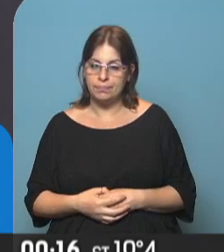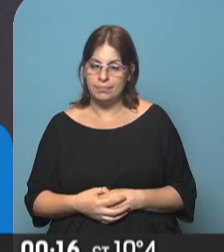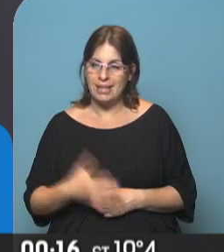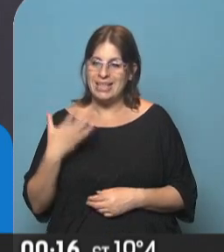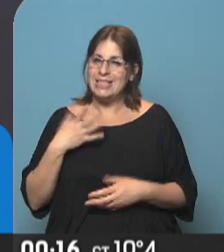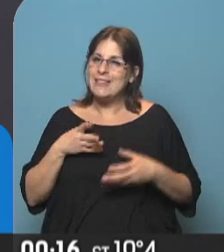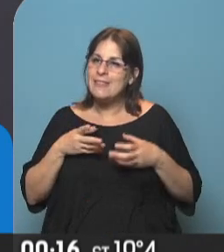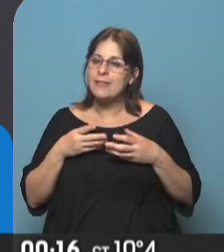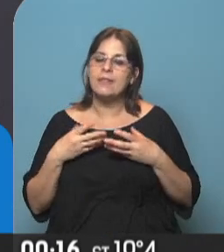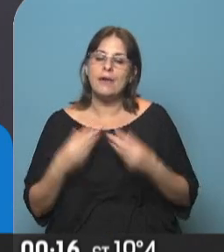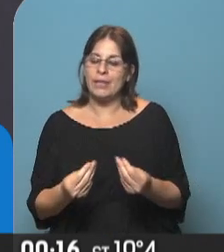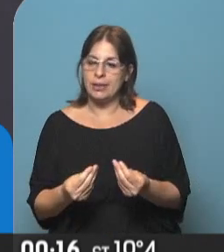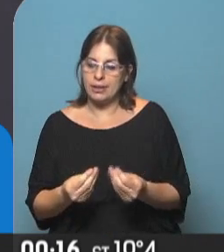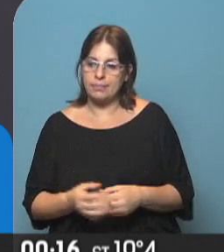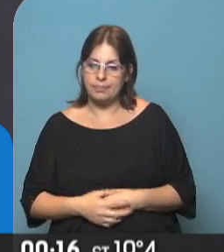defendido